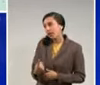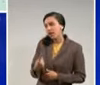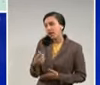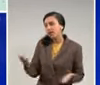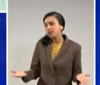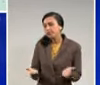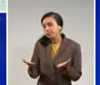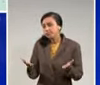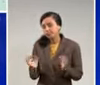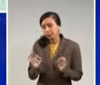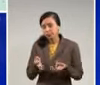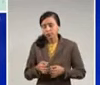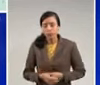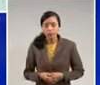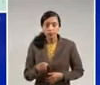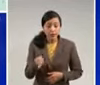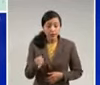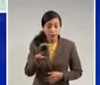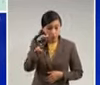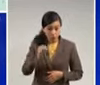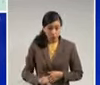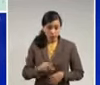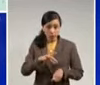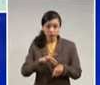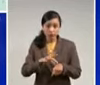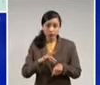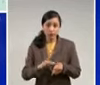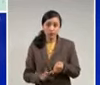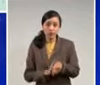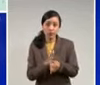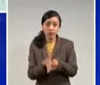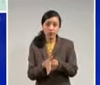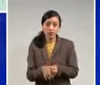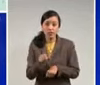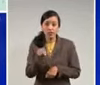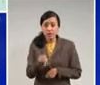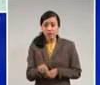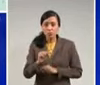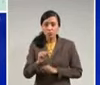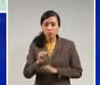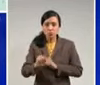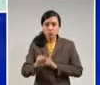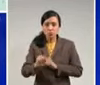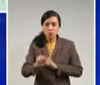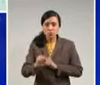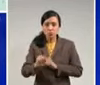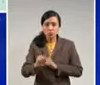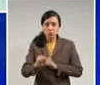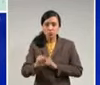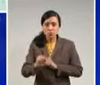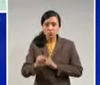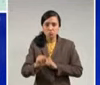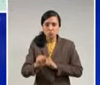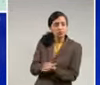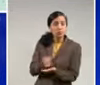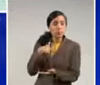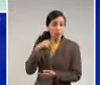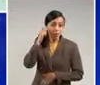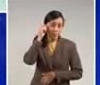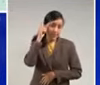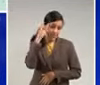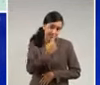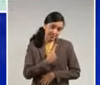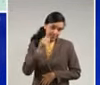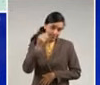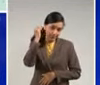estos casos, fíjense, que son los elementos que vamos acumulando con nuestra experiencia. De estos casos, de los 6